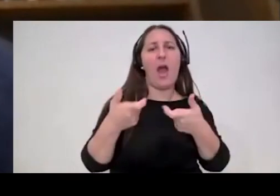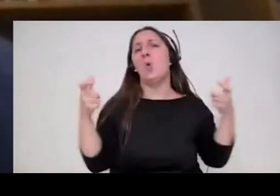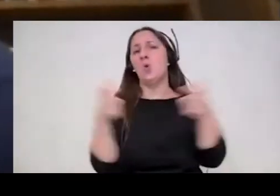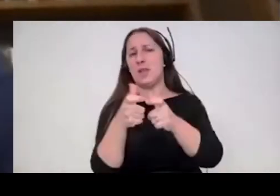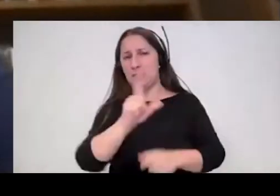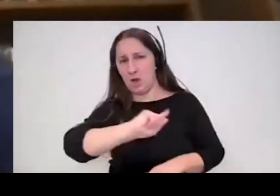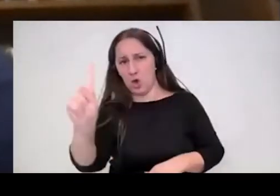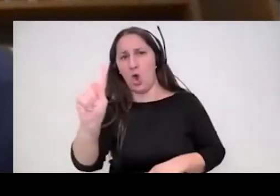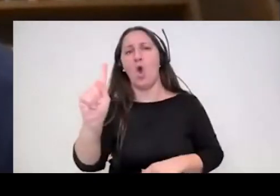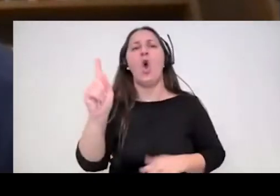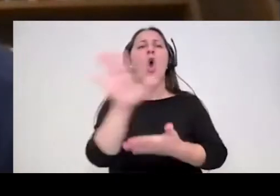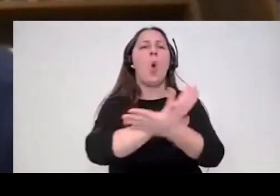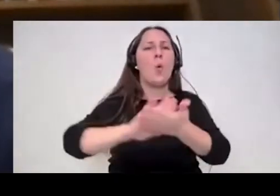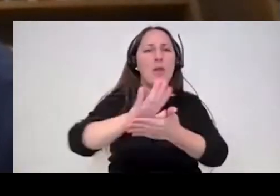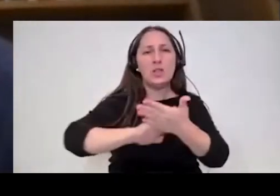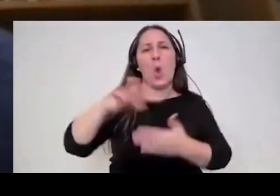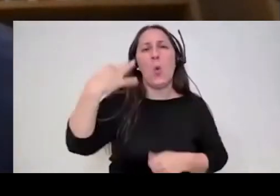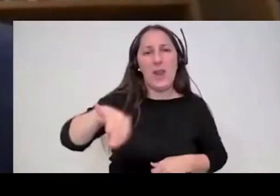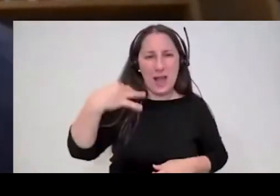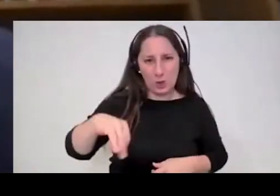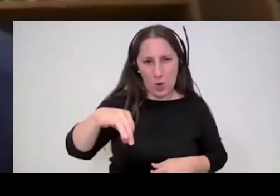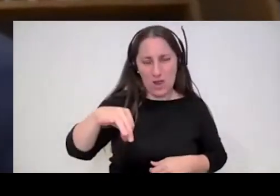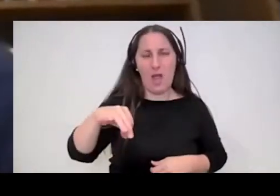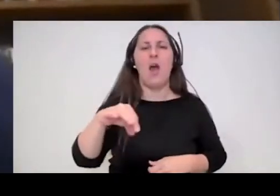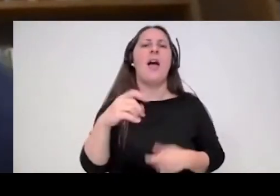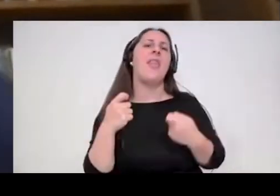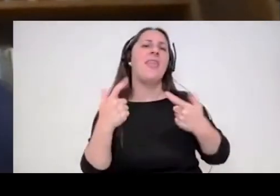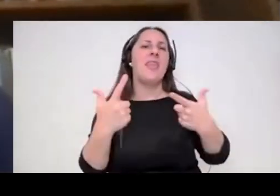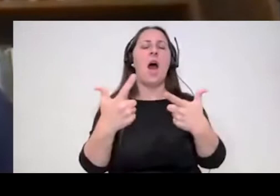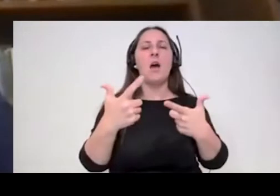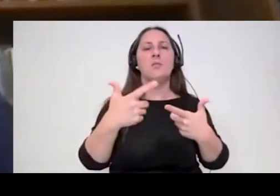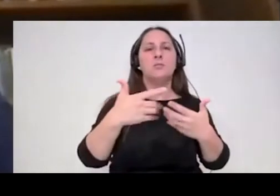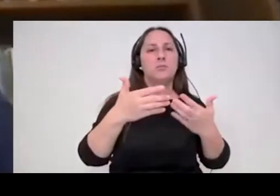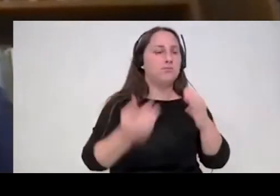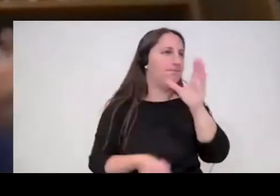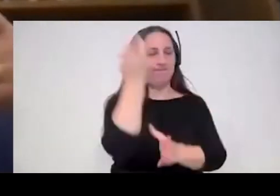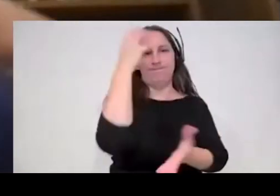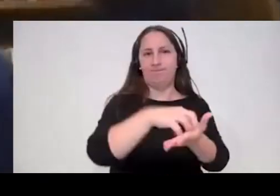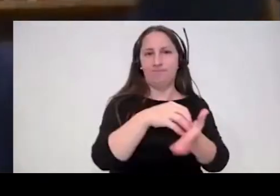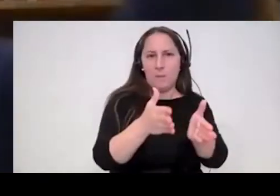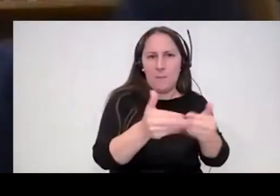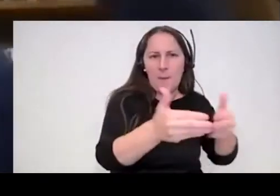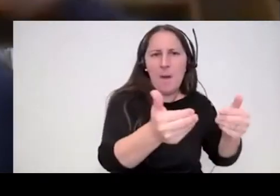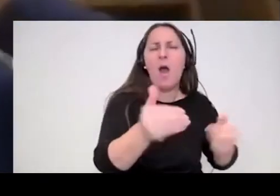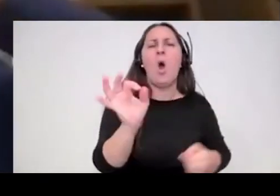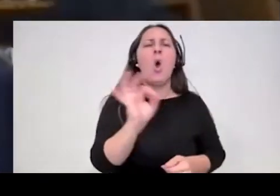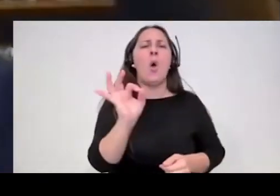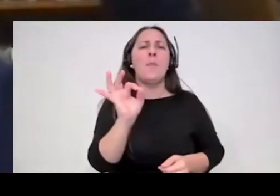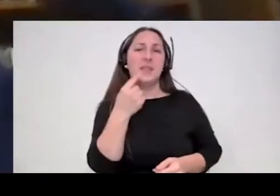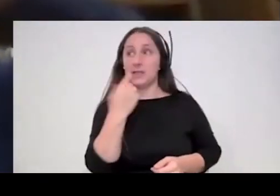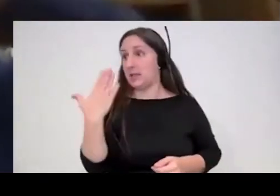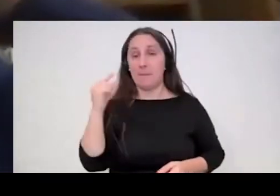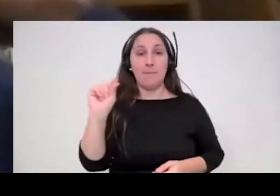conciliación obligatoria o no te la dicta, cuando te constituye más rápido o más despacio, cuando te dice, como dijo hace poco,